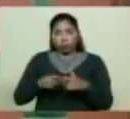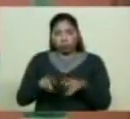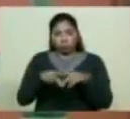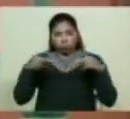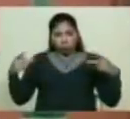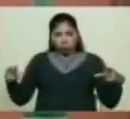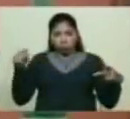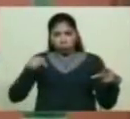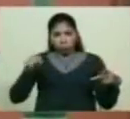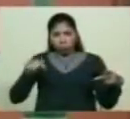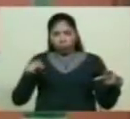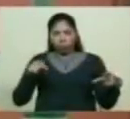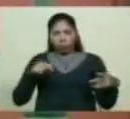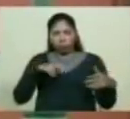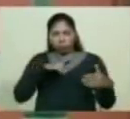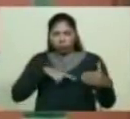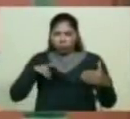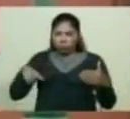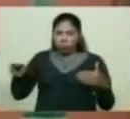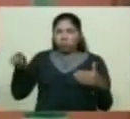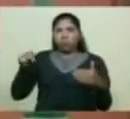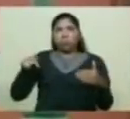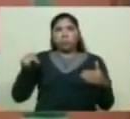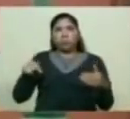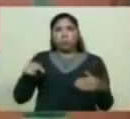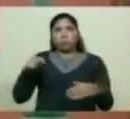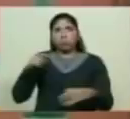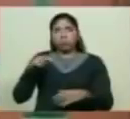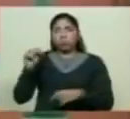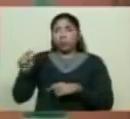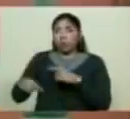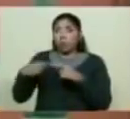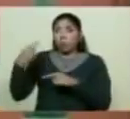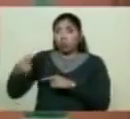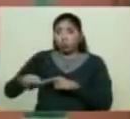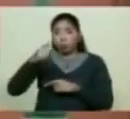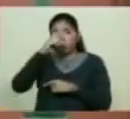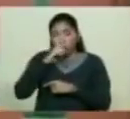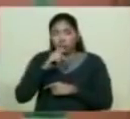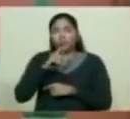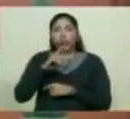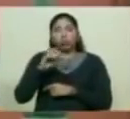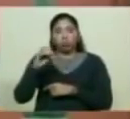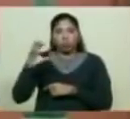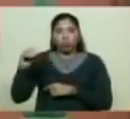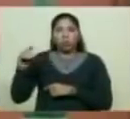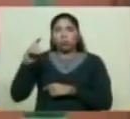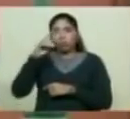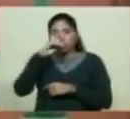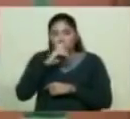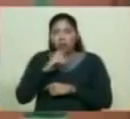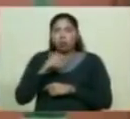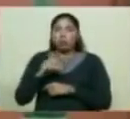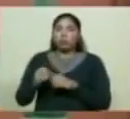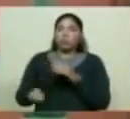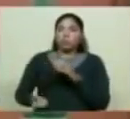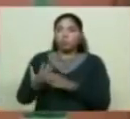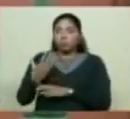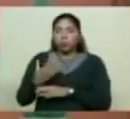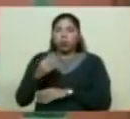decididamente en la celebración el año venidero de los 200 años del congreso de angostura